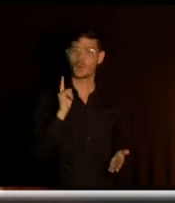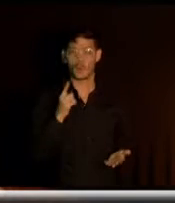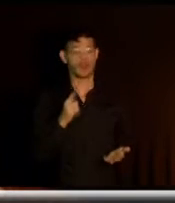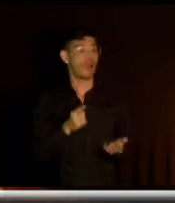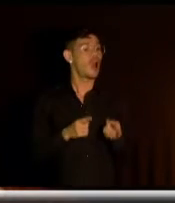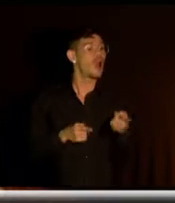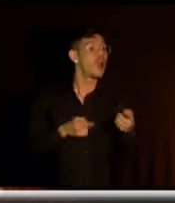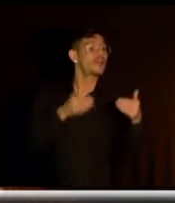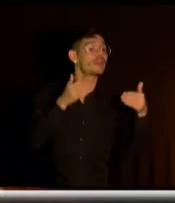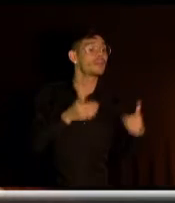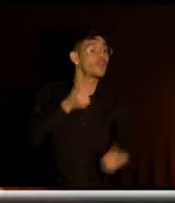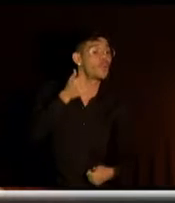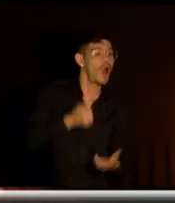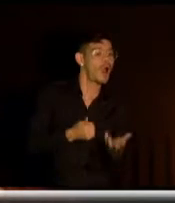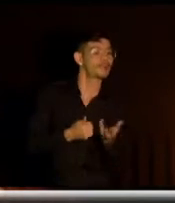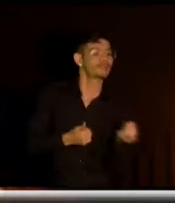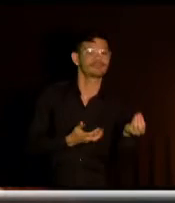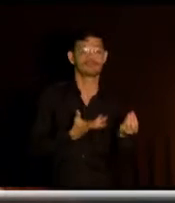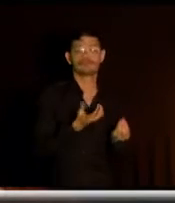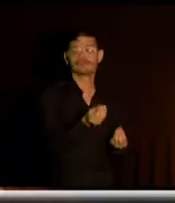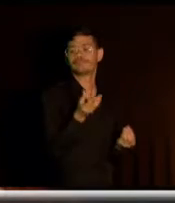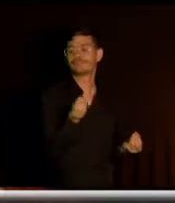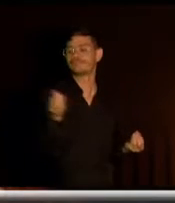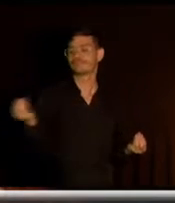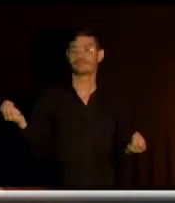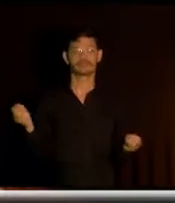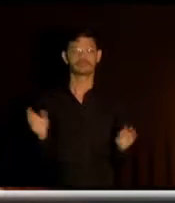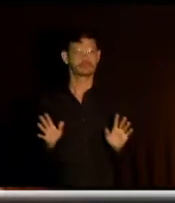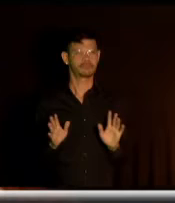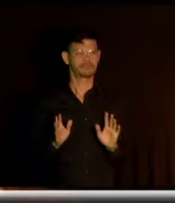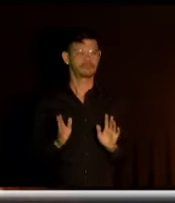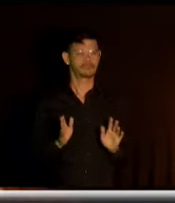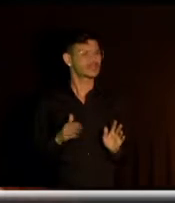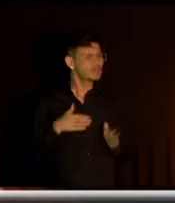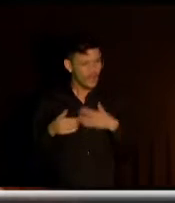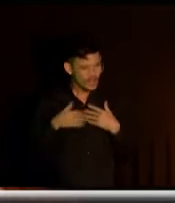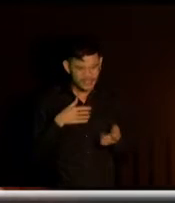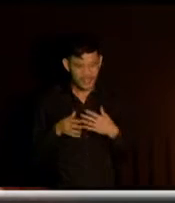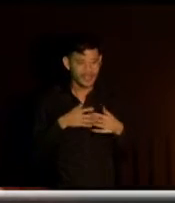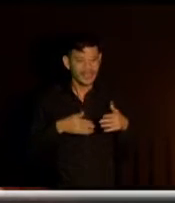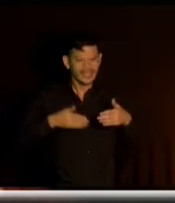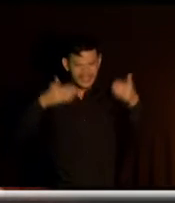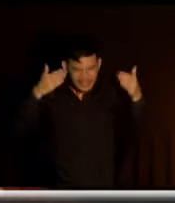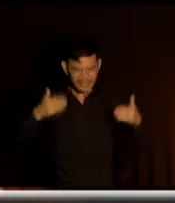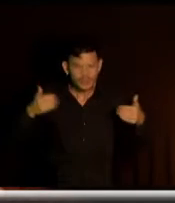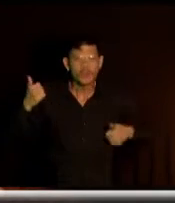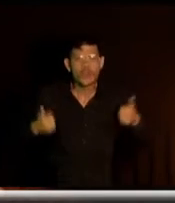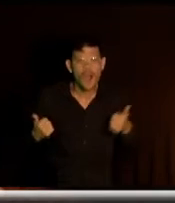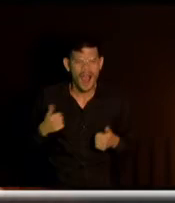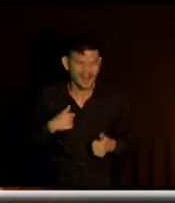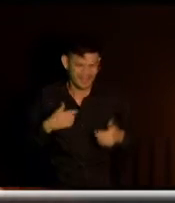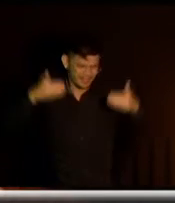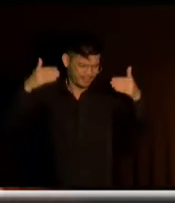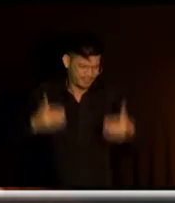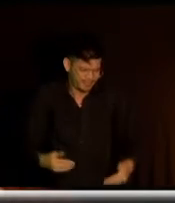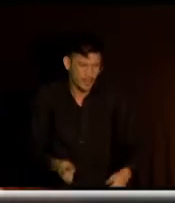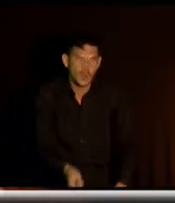discapacidad. La discapacidad, independiente de qué discapacidad tengamos, es una sola. Entonces yo creo